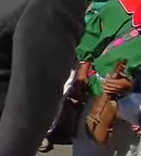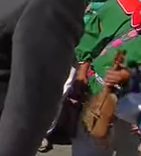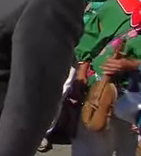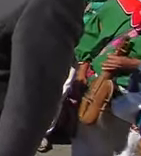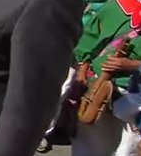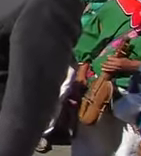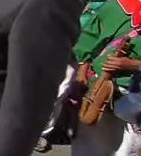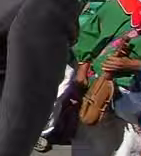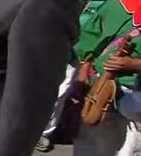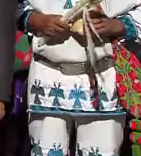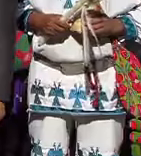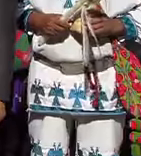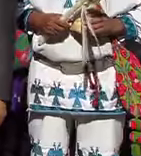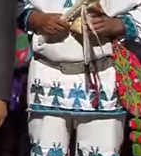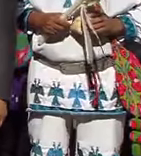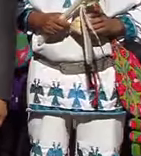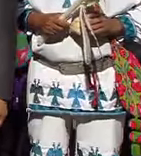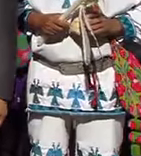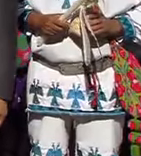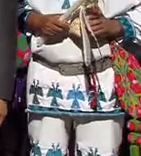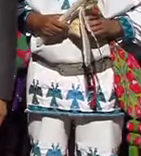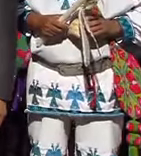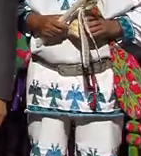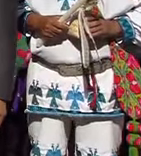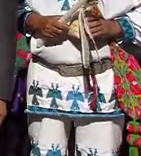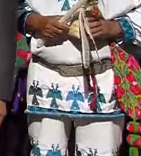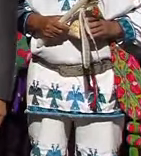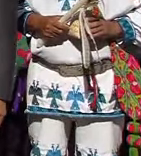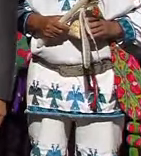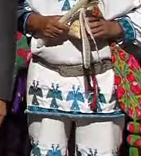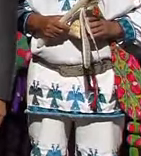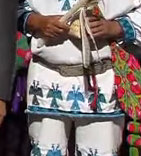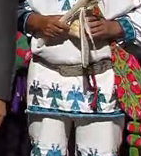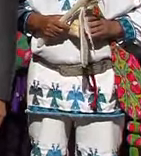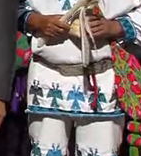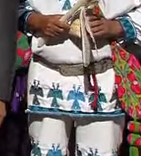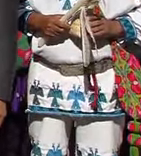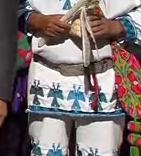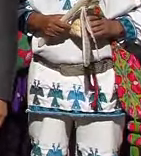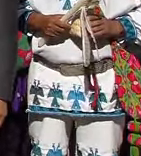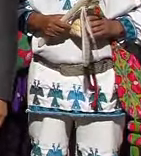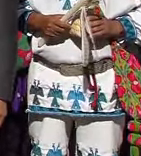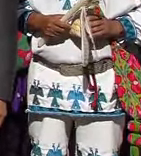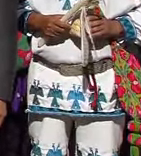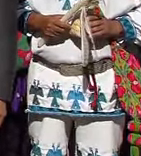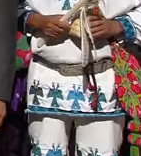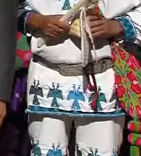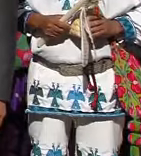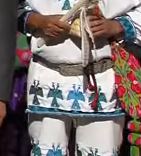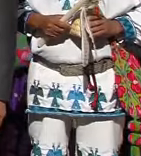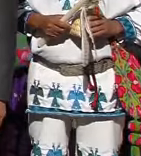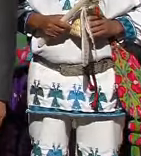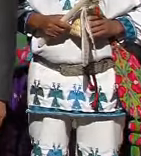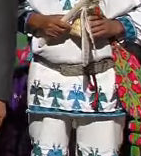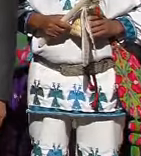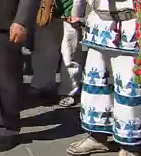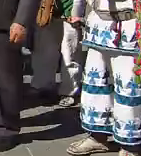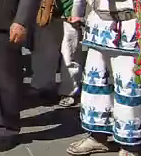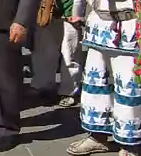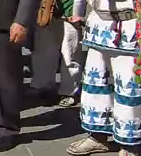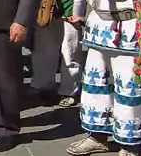donde flota la energía, la buena vida que queremos que se conserve. Señor presidente,